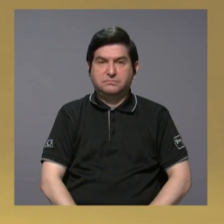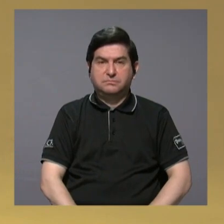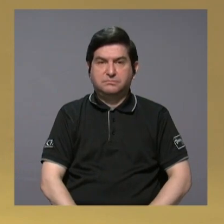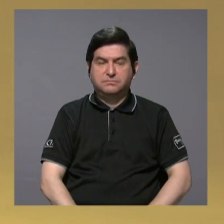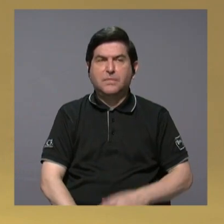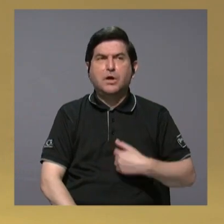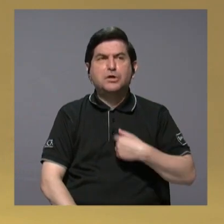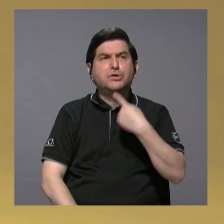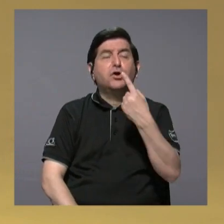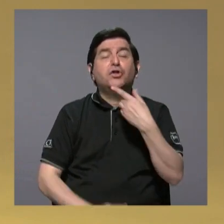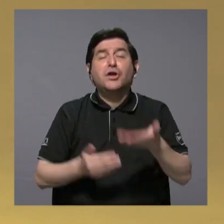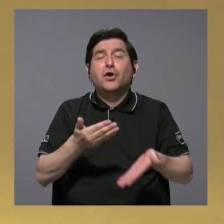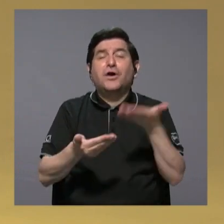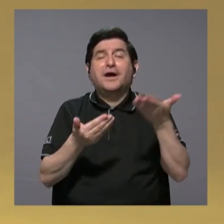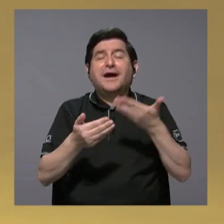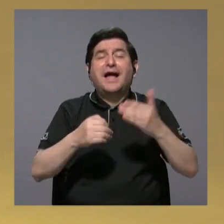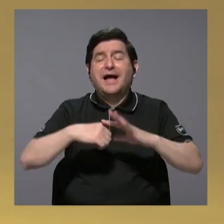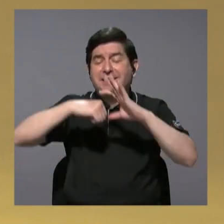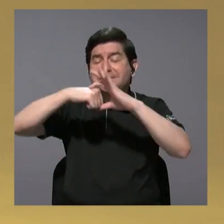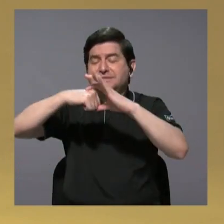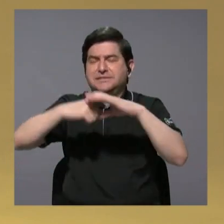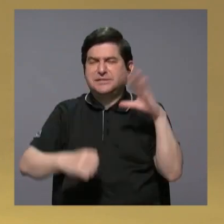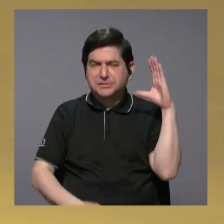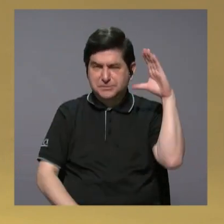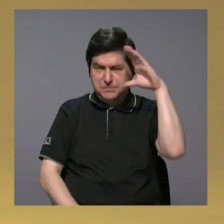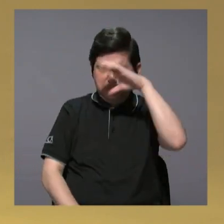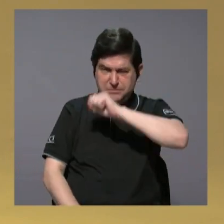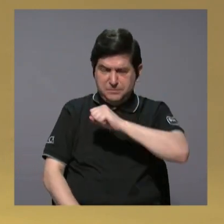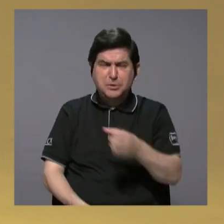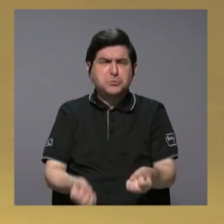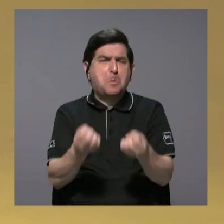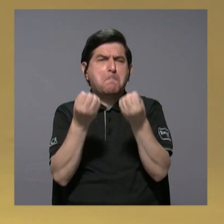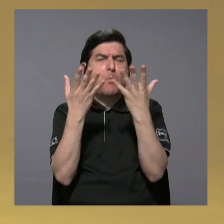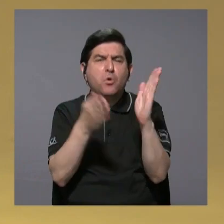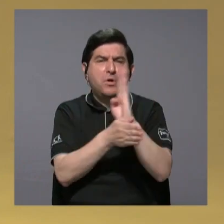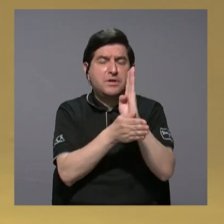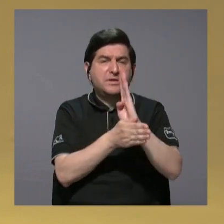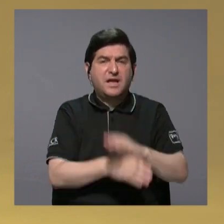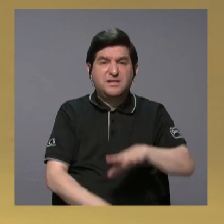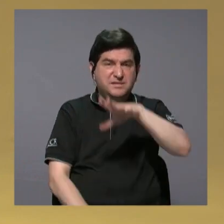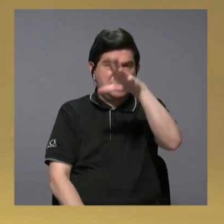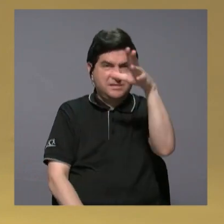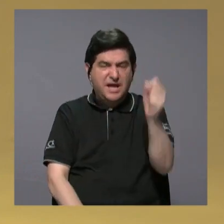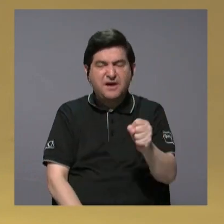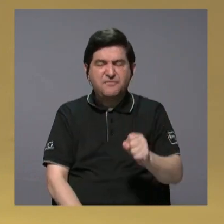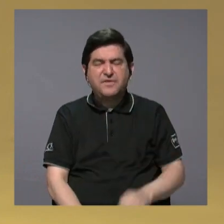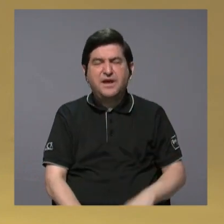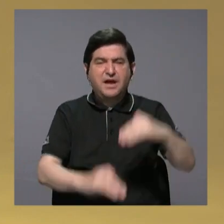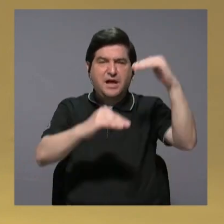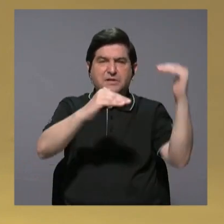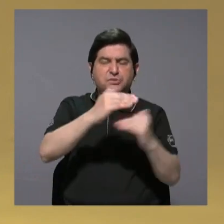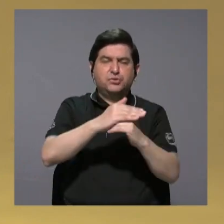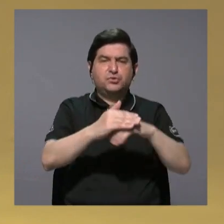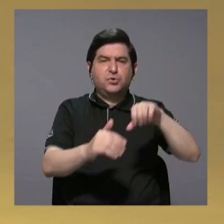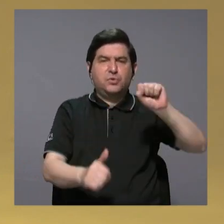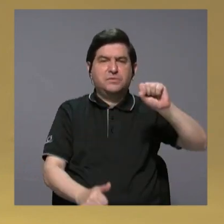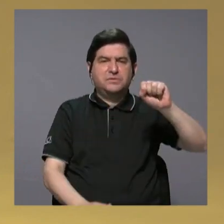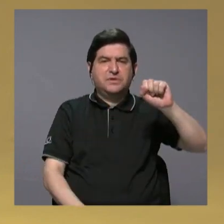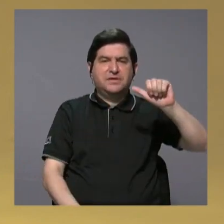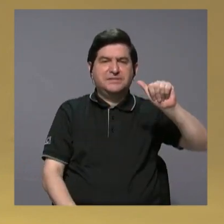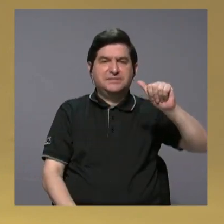Digo casi planetario porque sospecho que muchos bancos en África subsahariana y en algunos